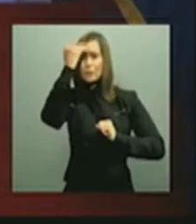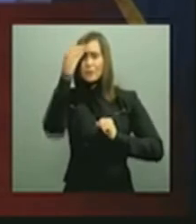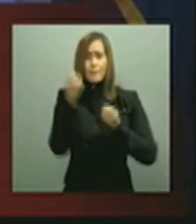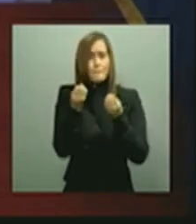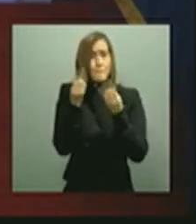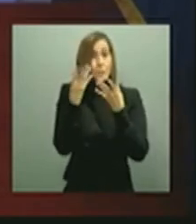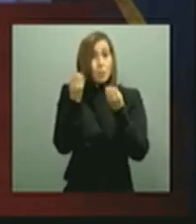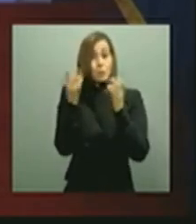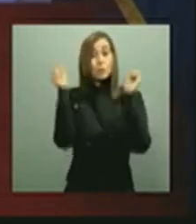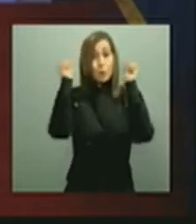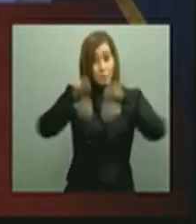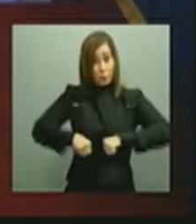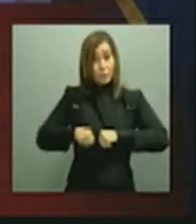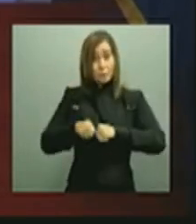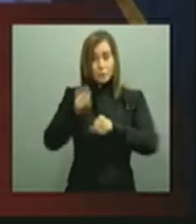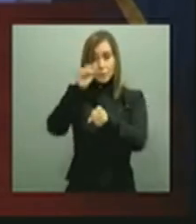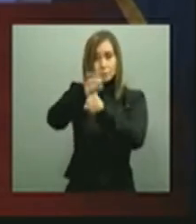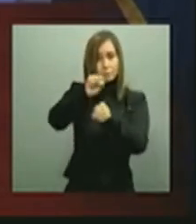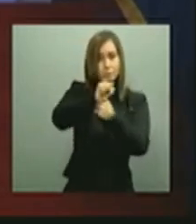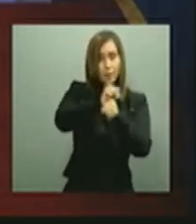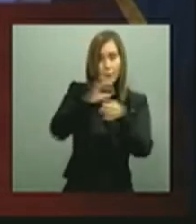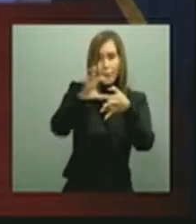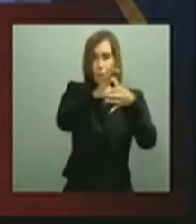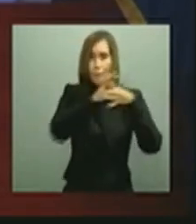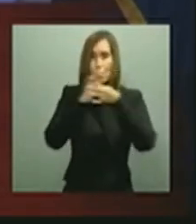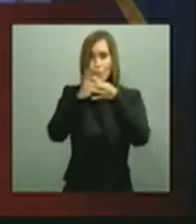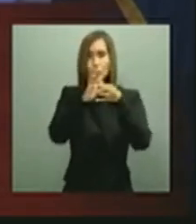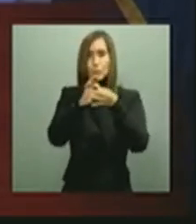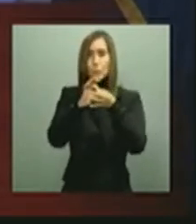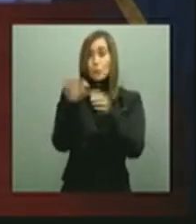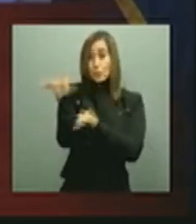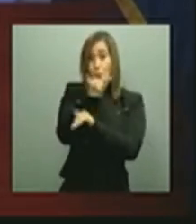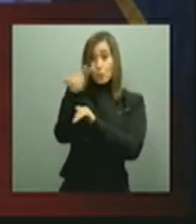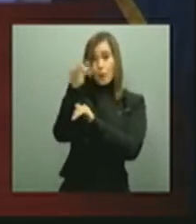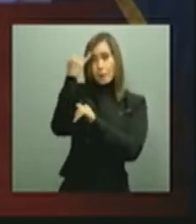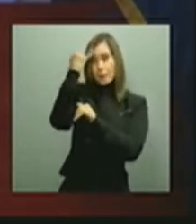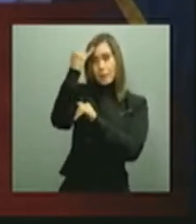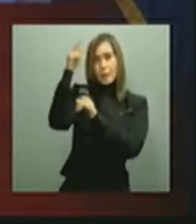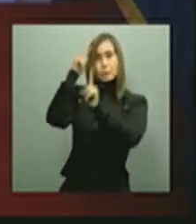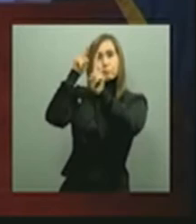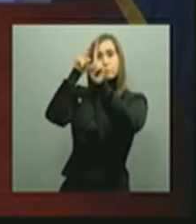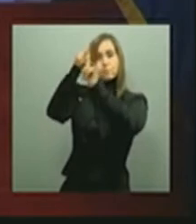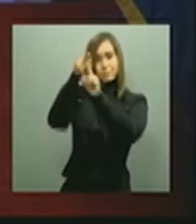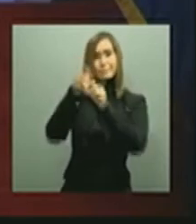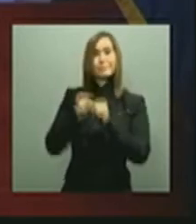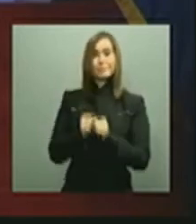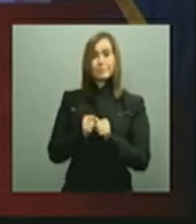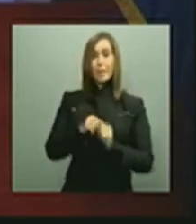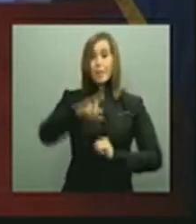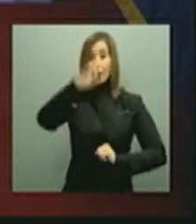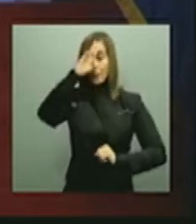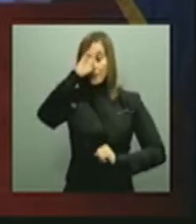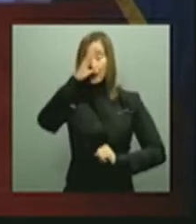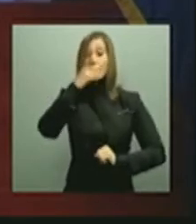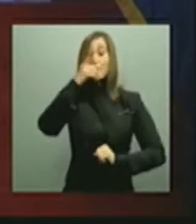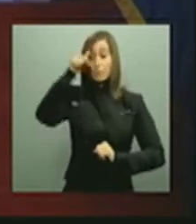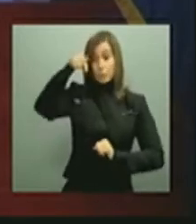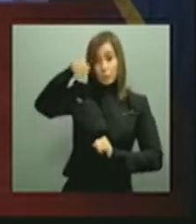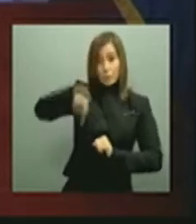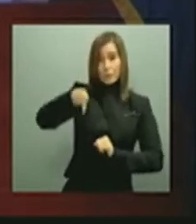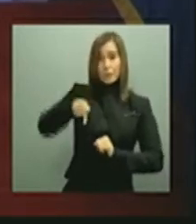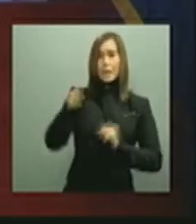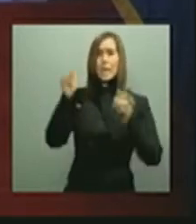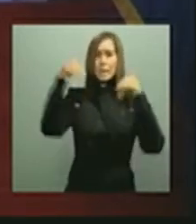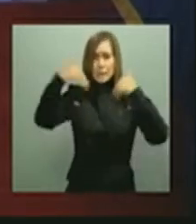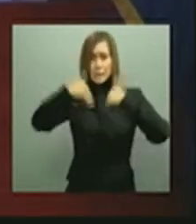de excepción, que si bien hay una disminución de los contagios y la mortalidad y